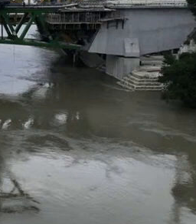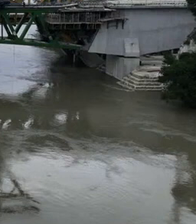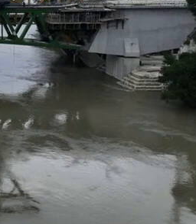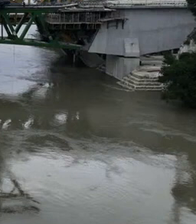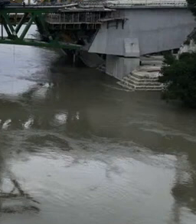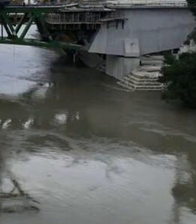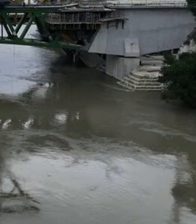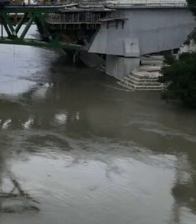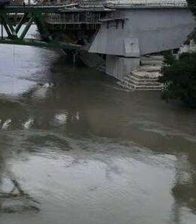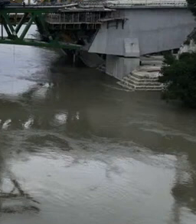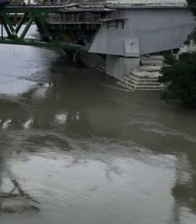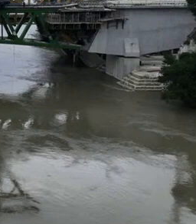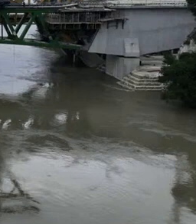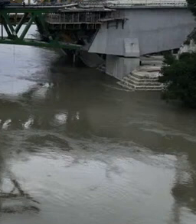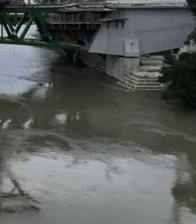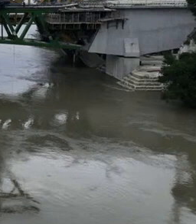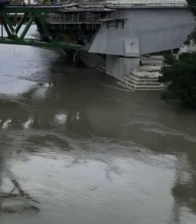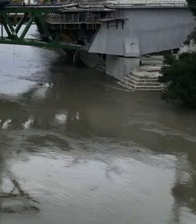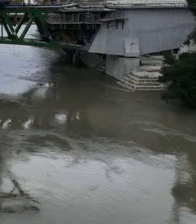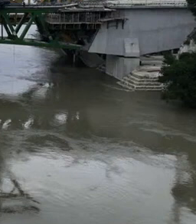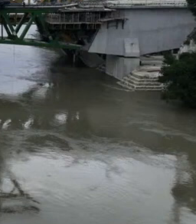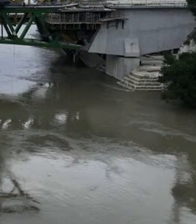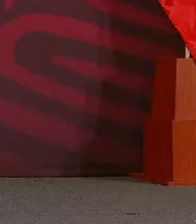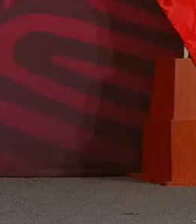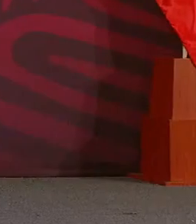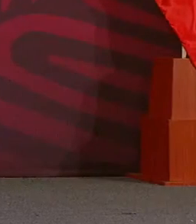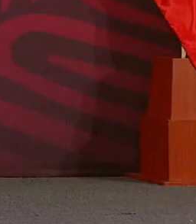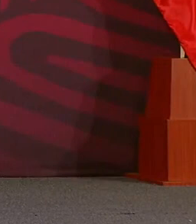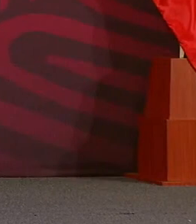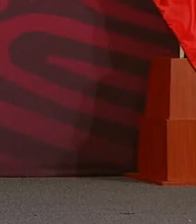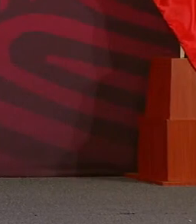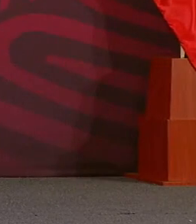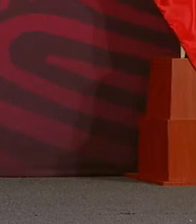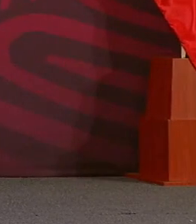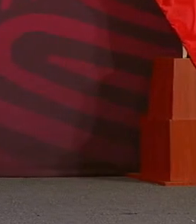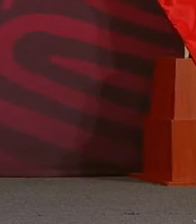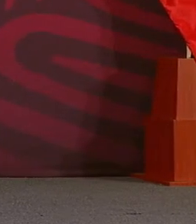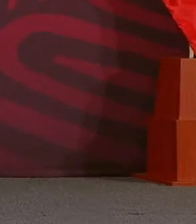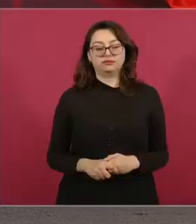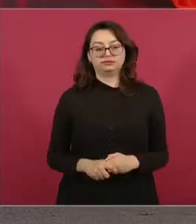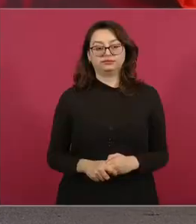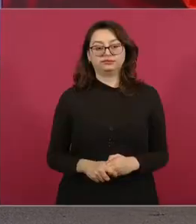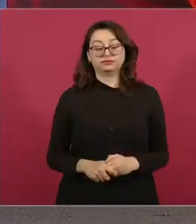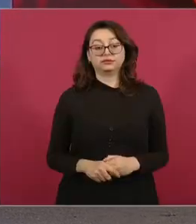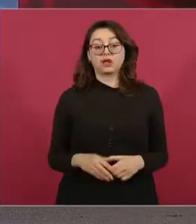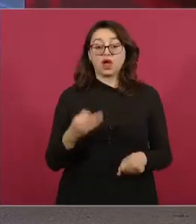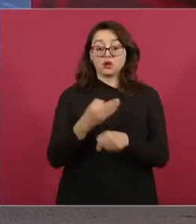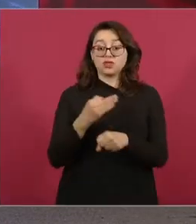y lo mismo de acá, entonces se van a encontrar y aquí hacen el equilibrio,